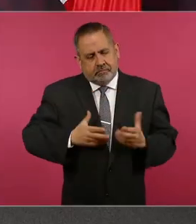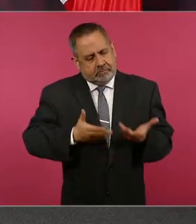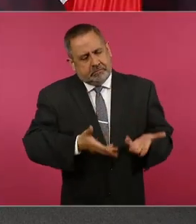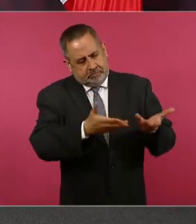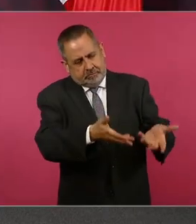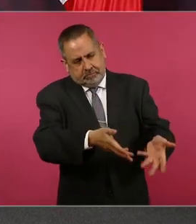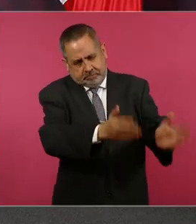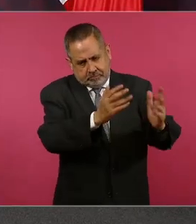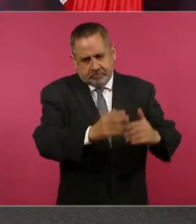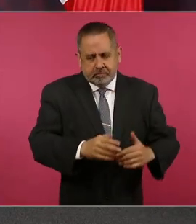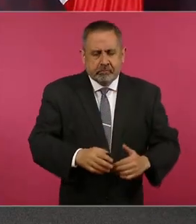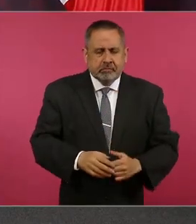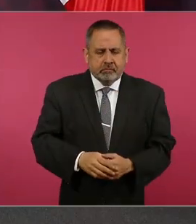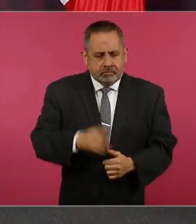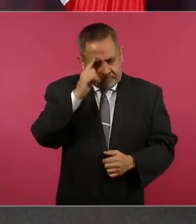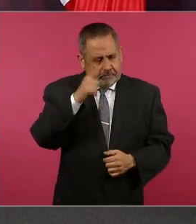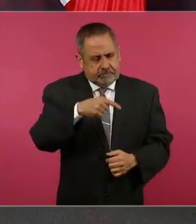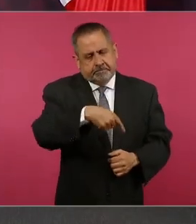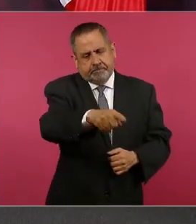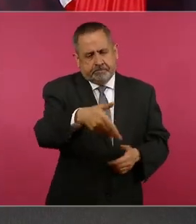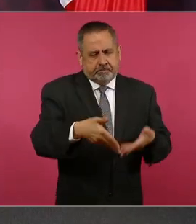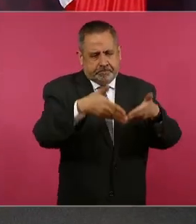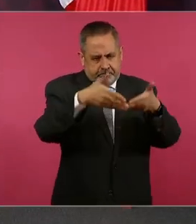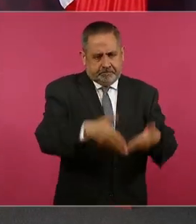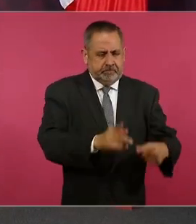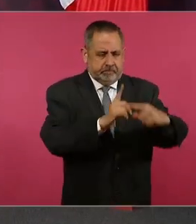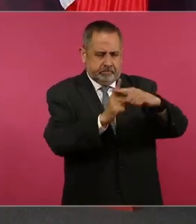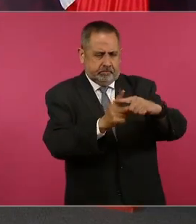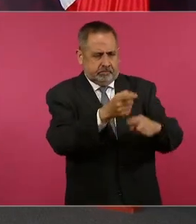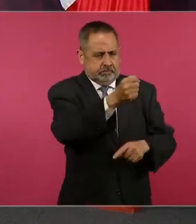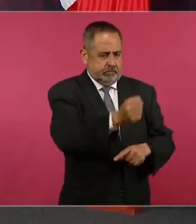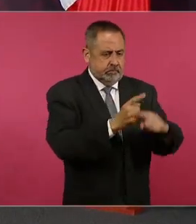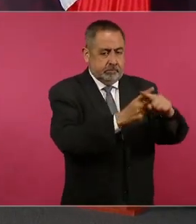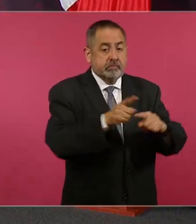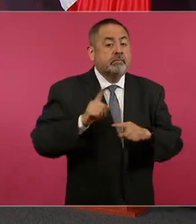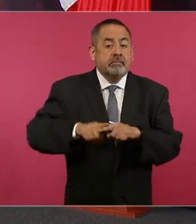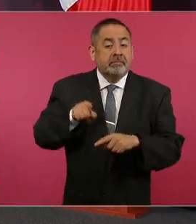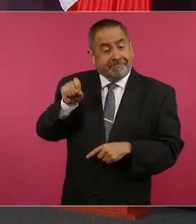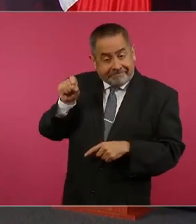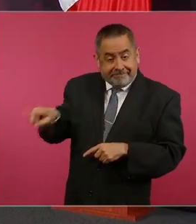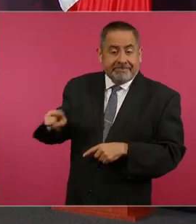cristiana sepultura pero es ángeles